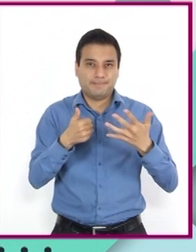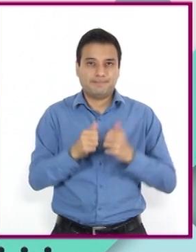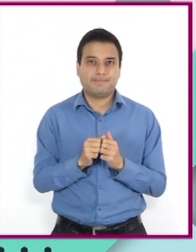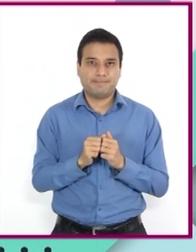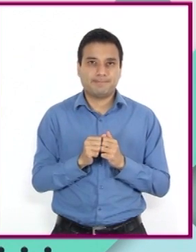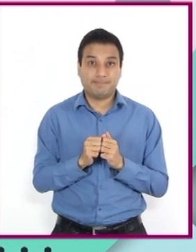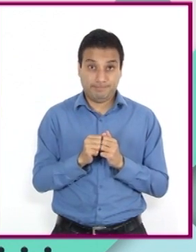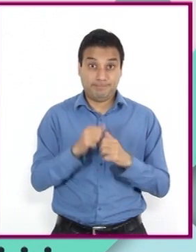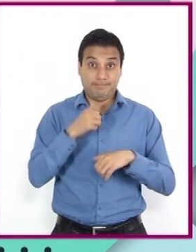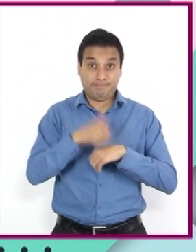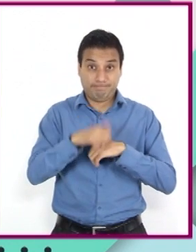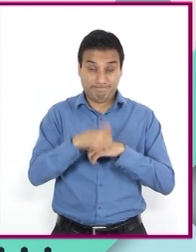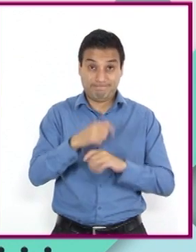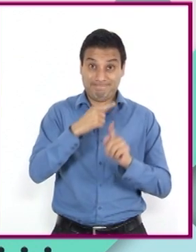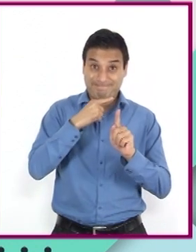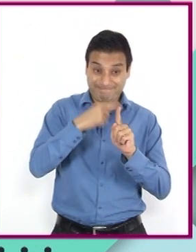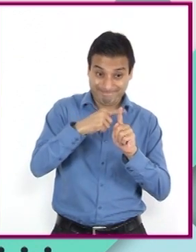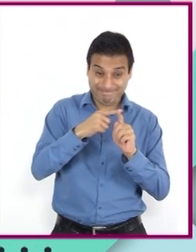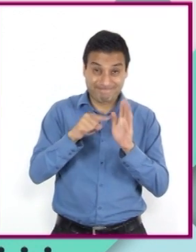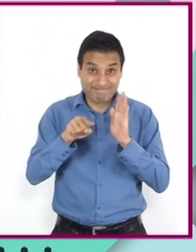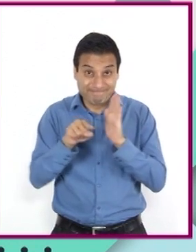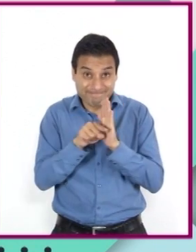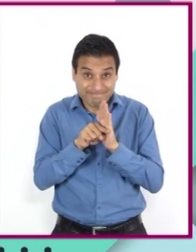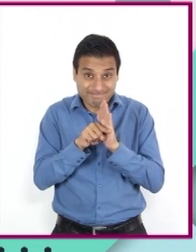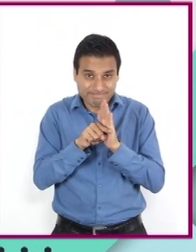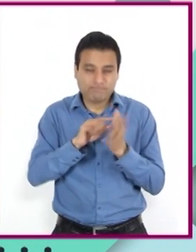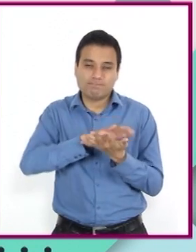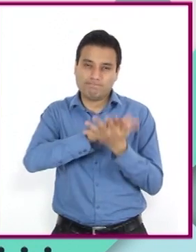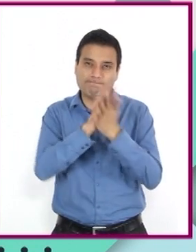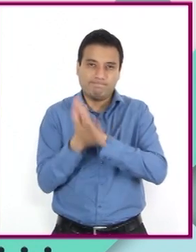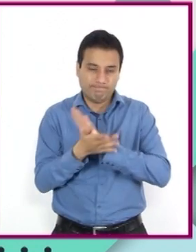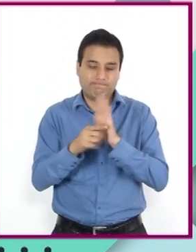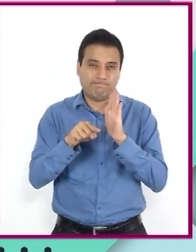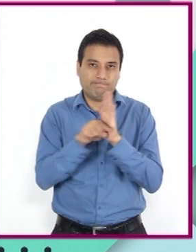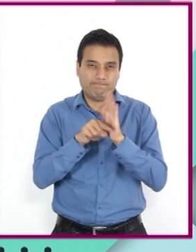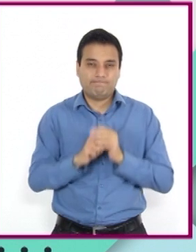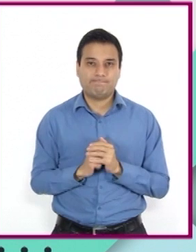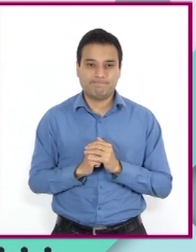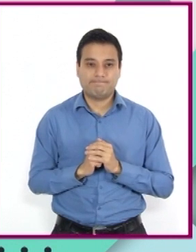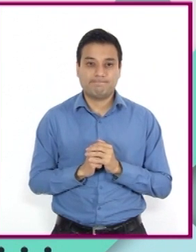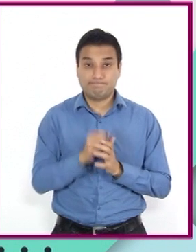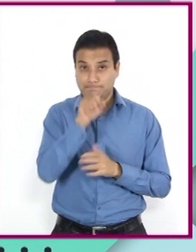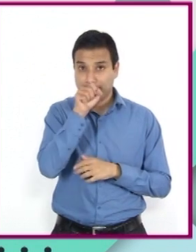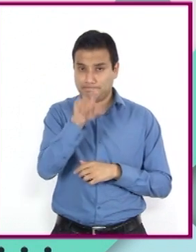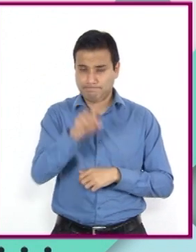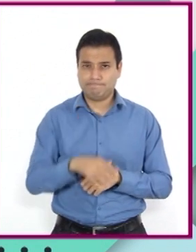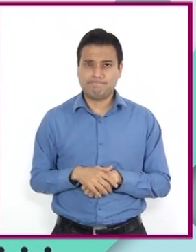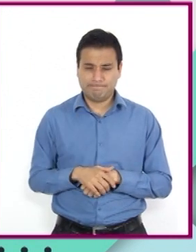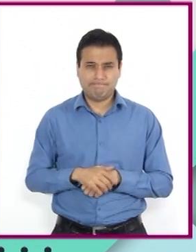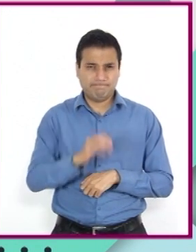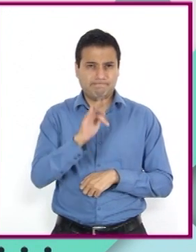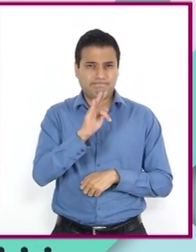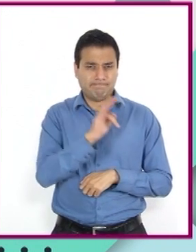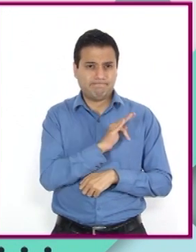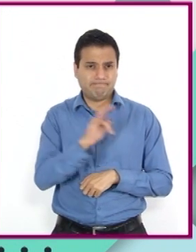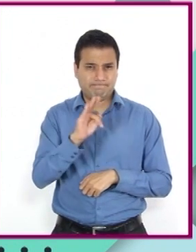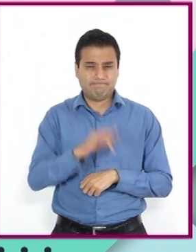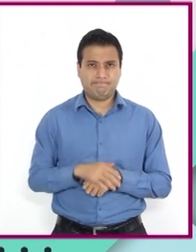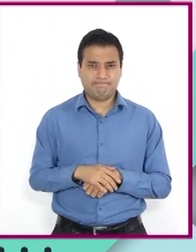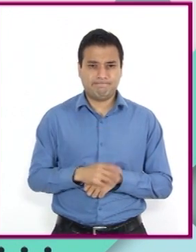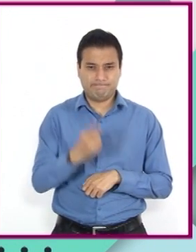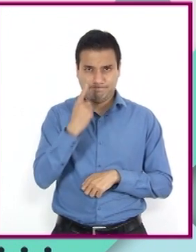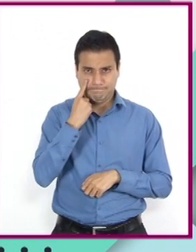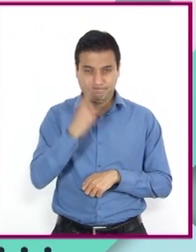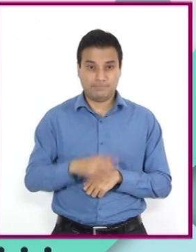número negativo entre uno positivo resulta en uno negativo. Además, también lo puedo calcular sabiendo que la